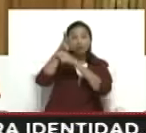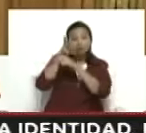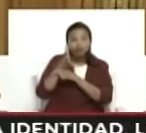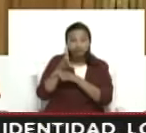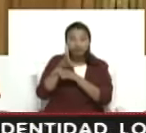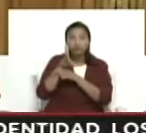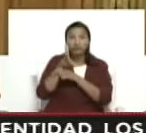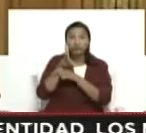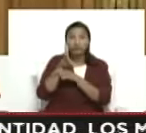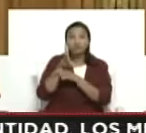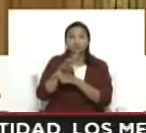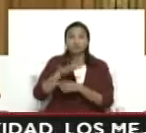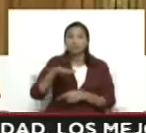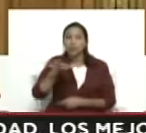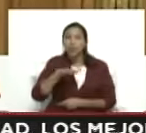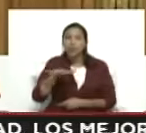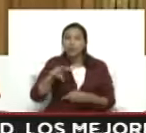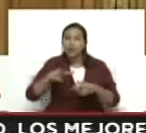desde